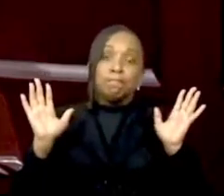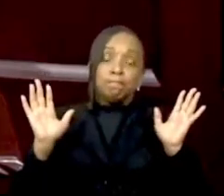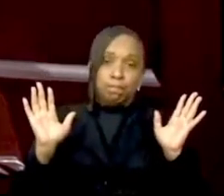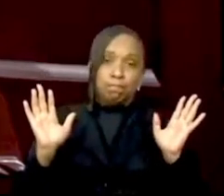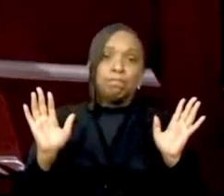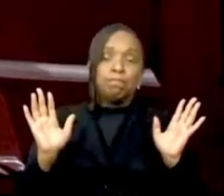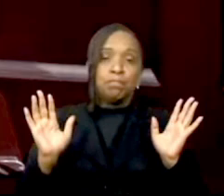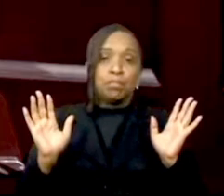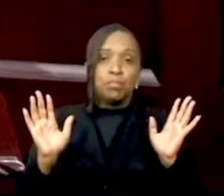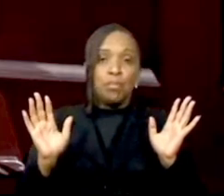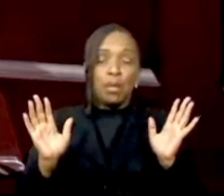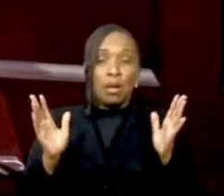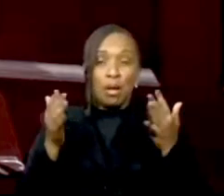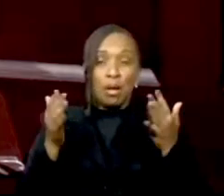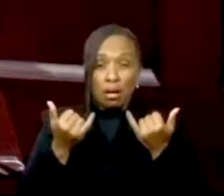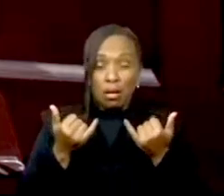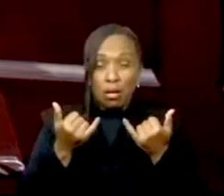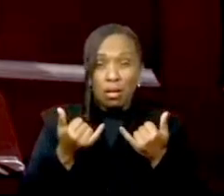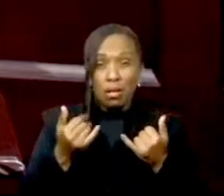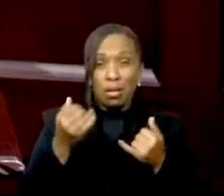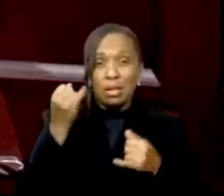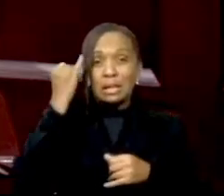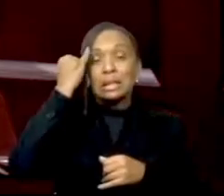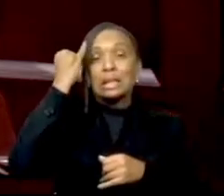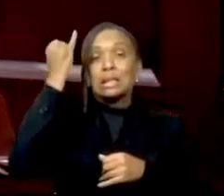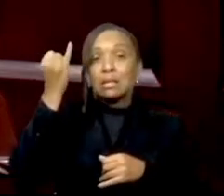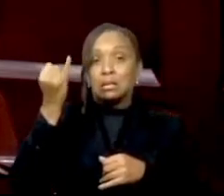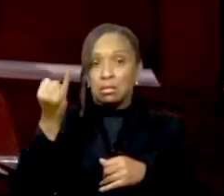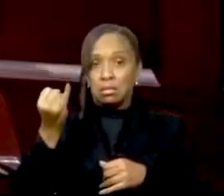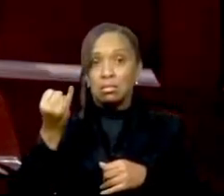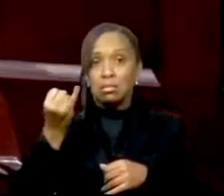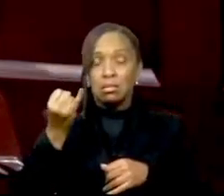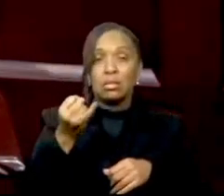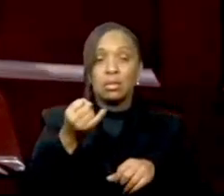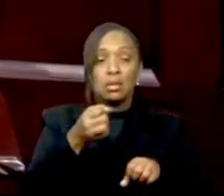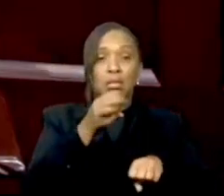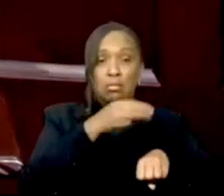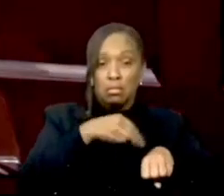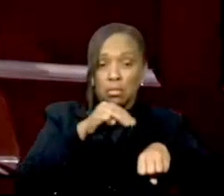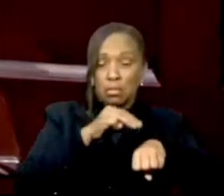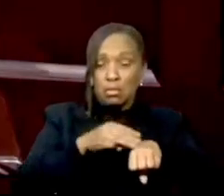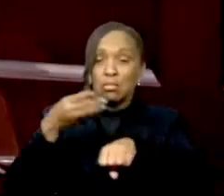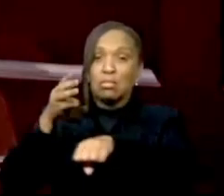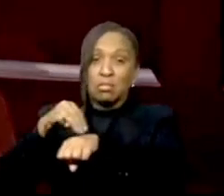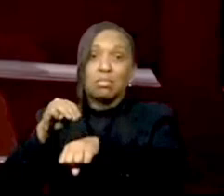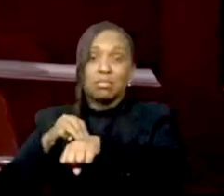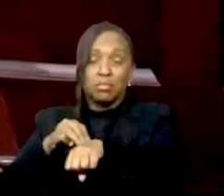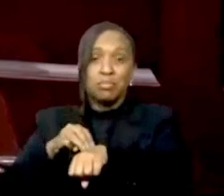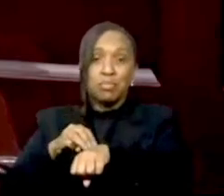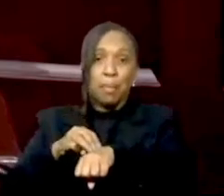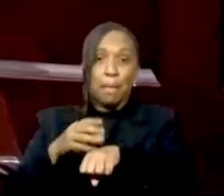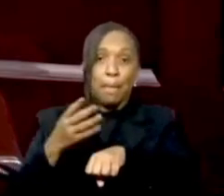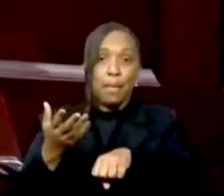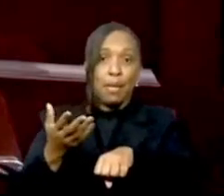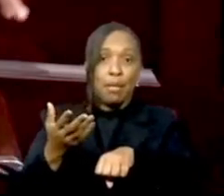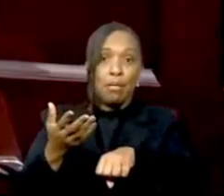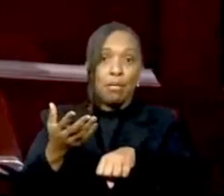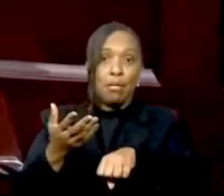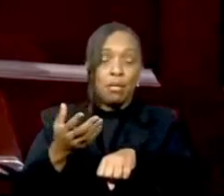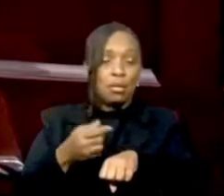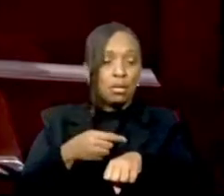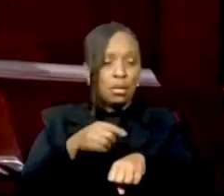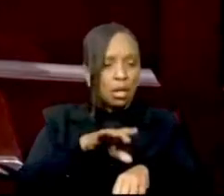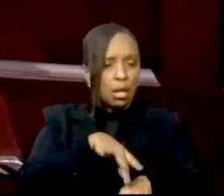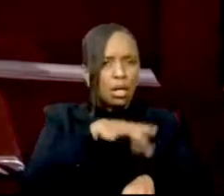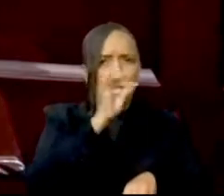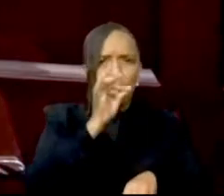de nuestra república, de cada municipio, de cada munícipe, de elegir a sus autoridades. Ahora es el presidente, entonces cada